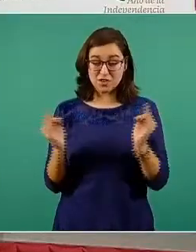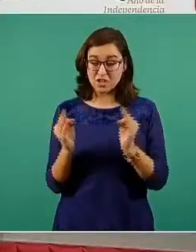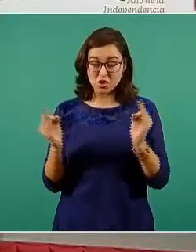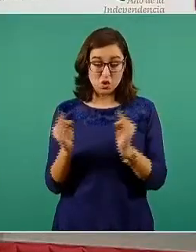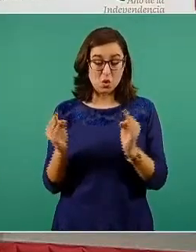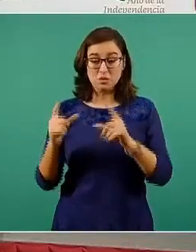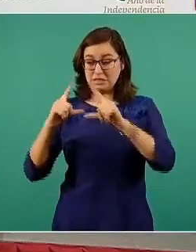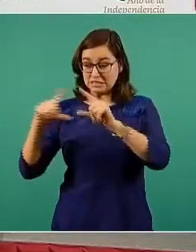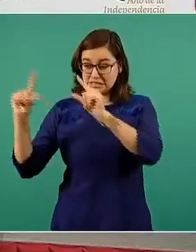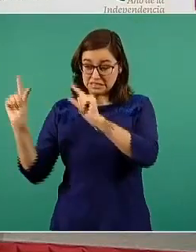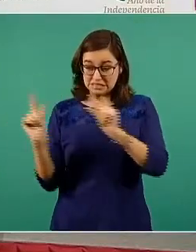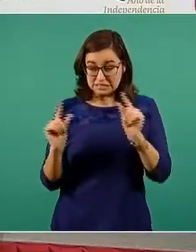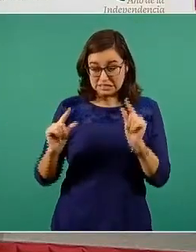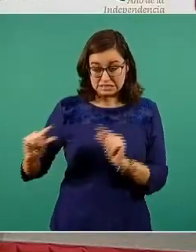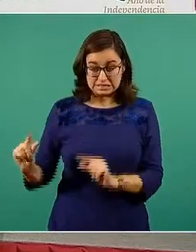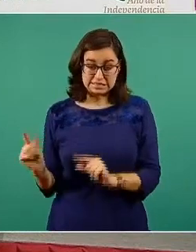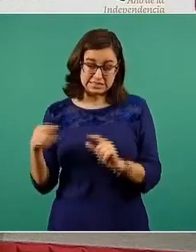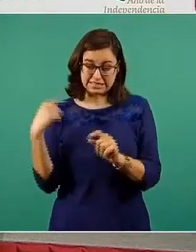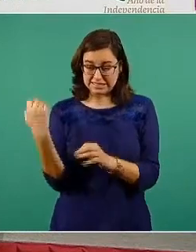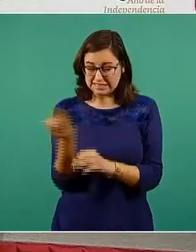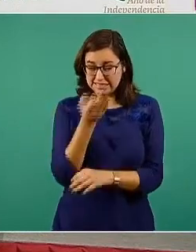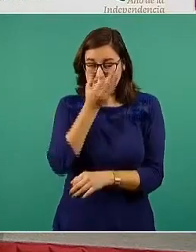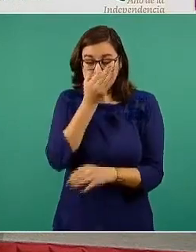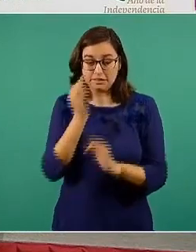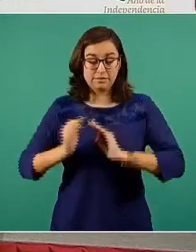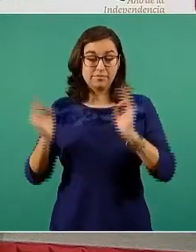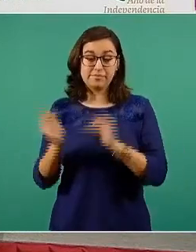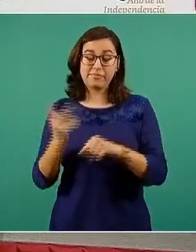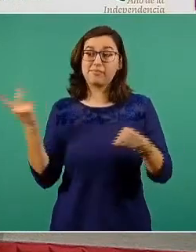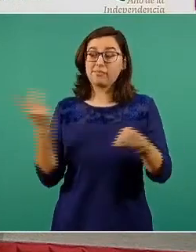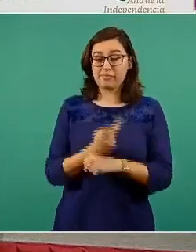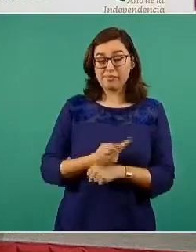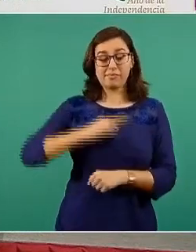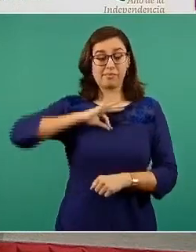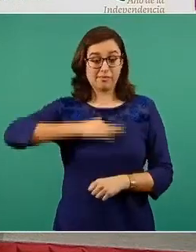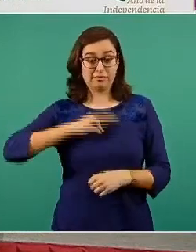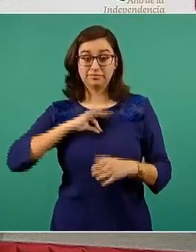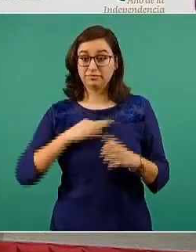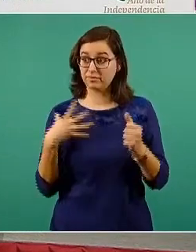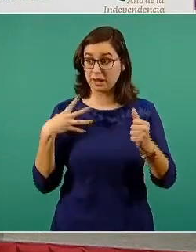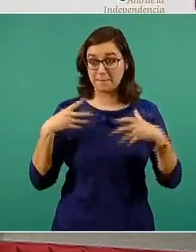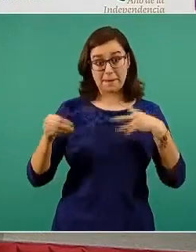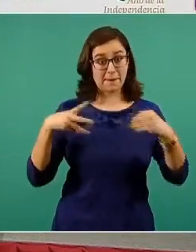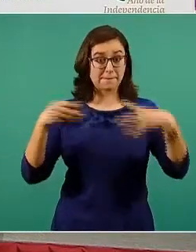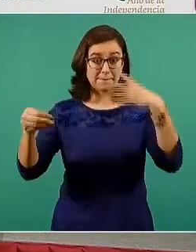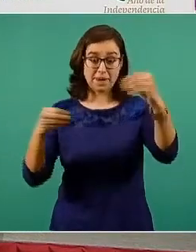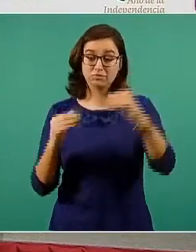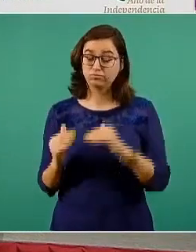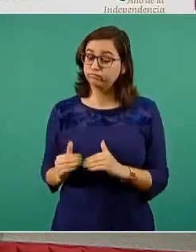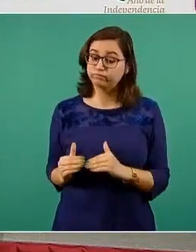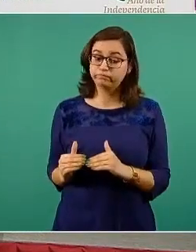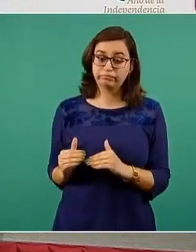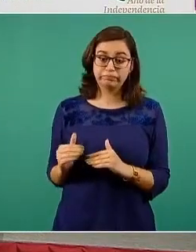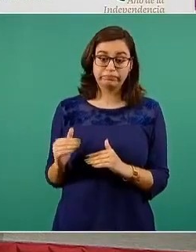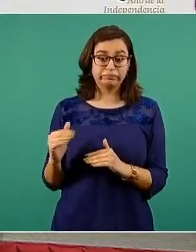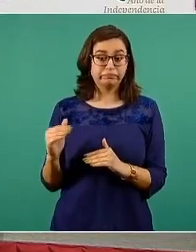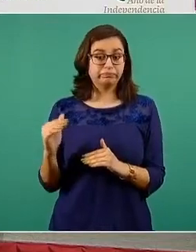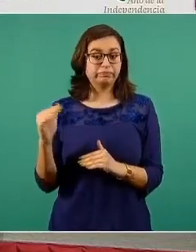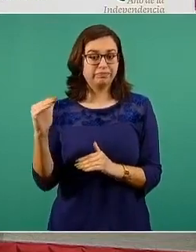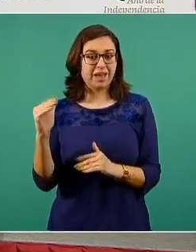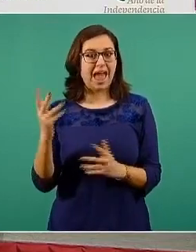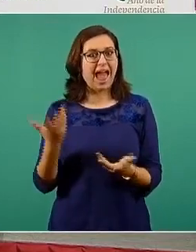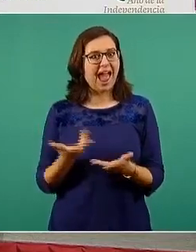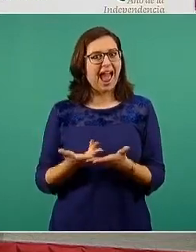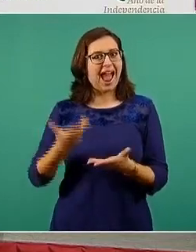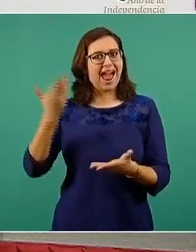otoño, próximas al invierno. Entonces la epidemia está a la alza, tal como estuvo en México